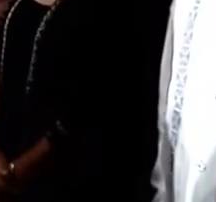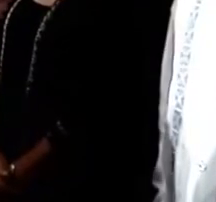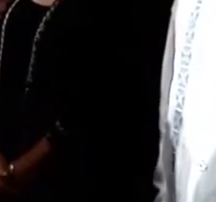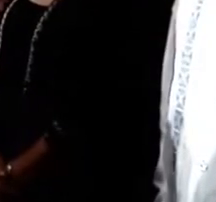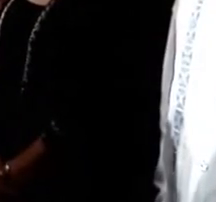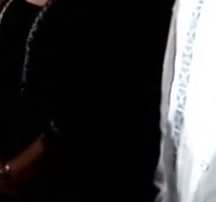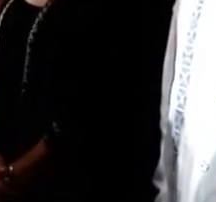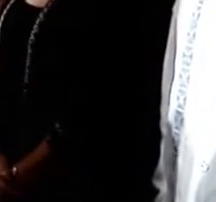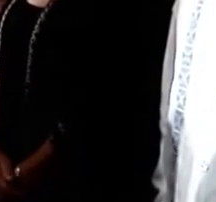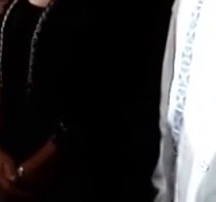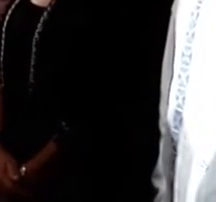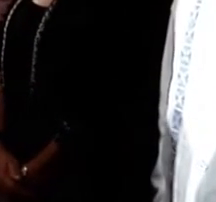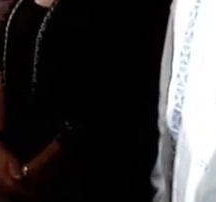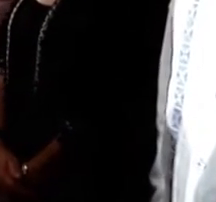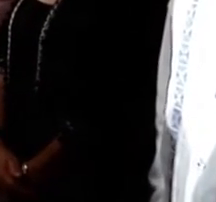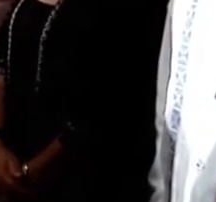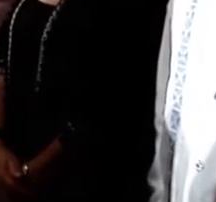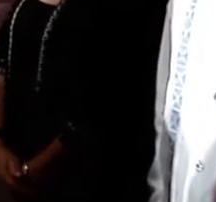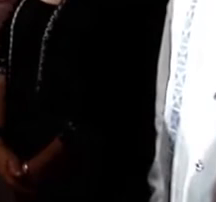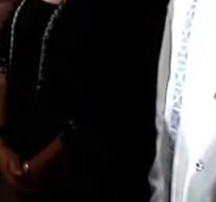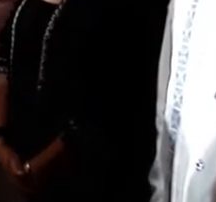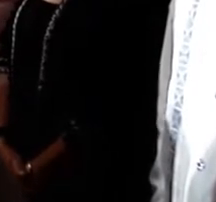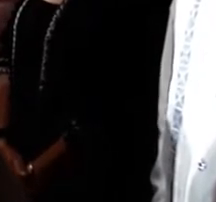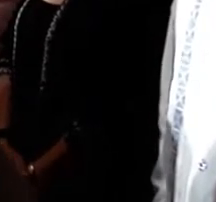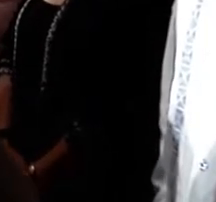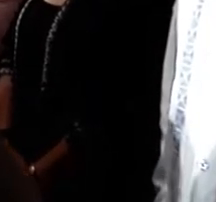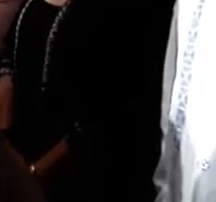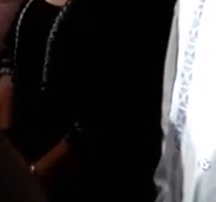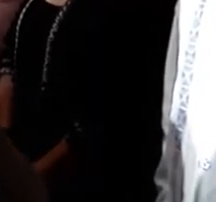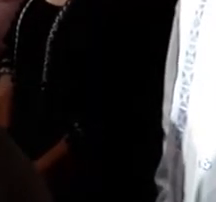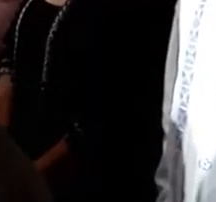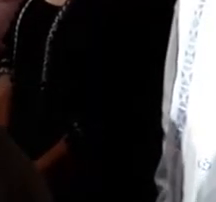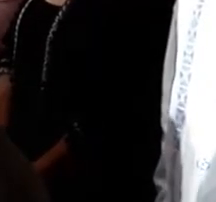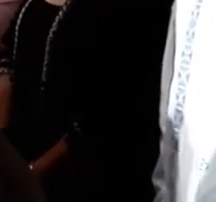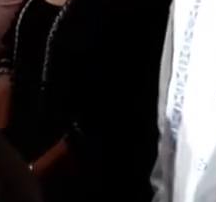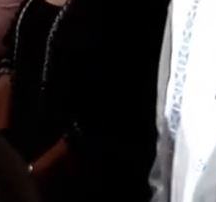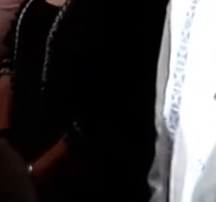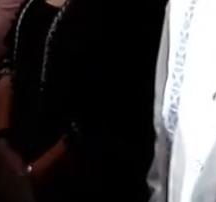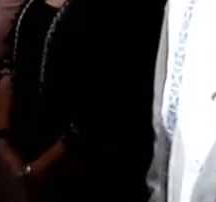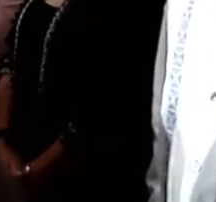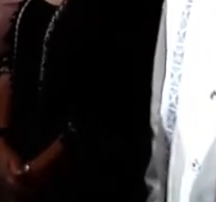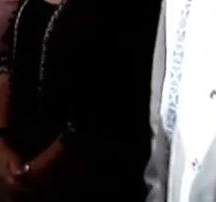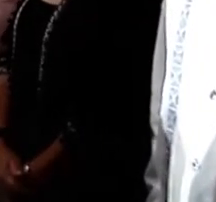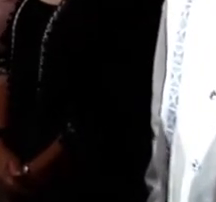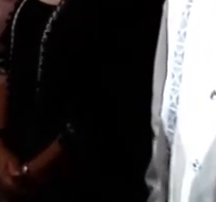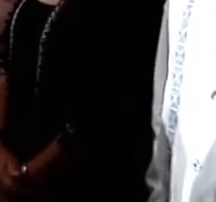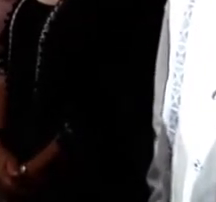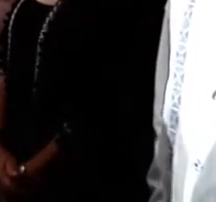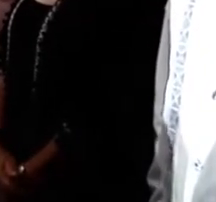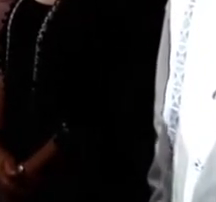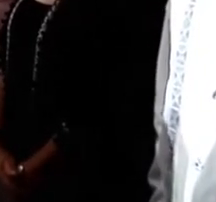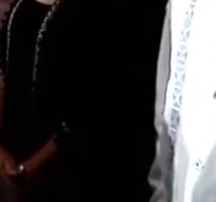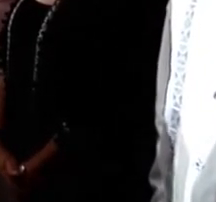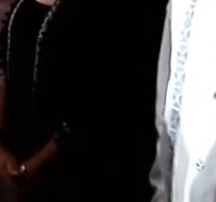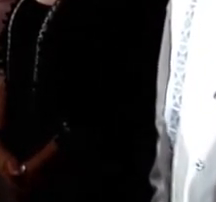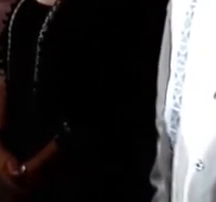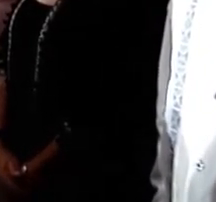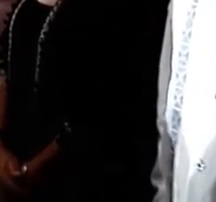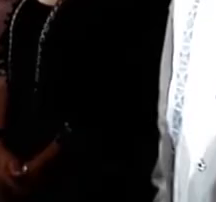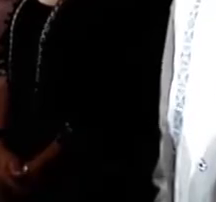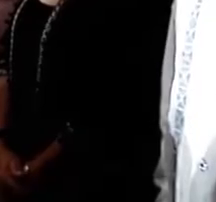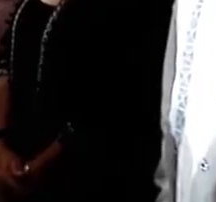Mexicanos, el grito de guerra, el acero aprestad y el bridón, y retiemblen